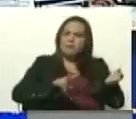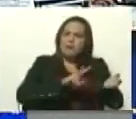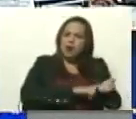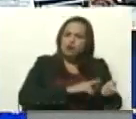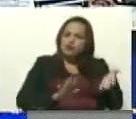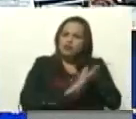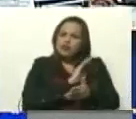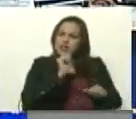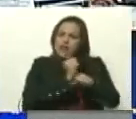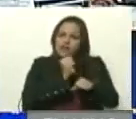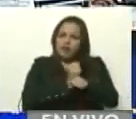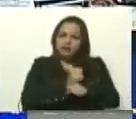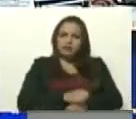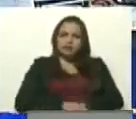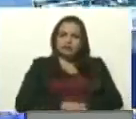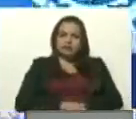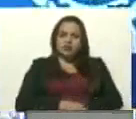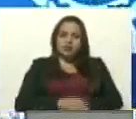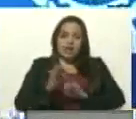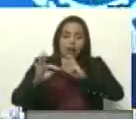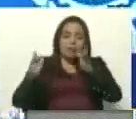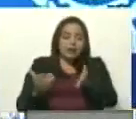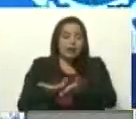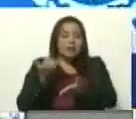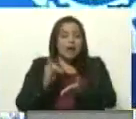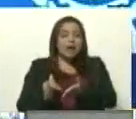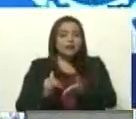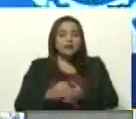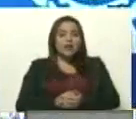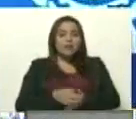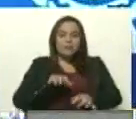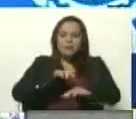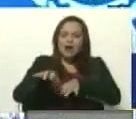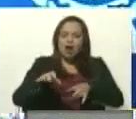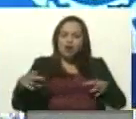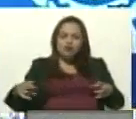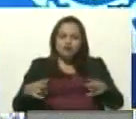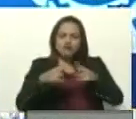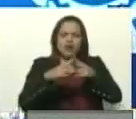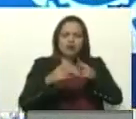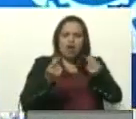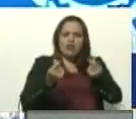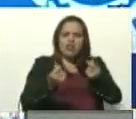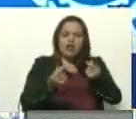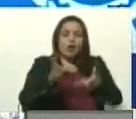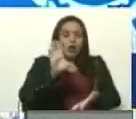laboral. Nos dejó mayor concentración de riqueza de los grandes